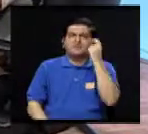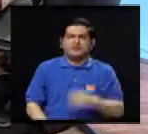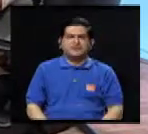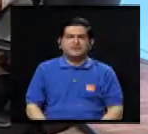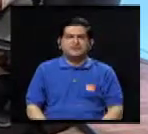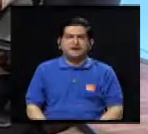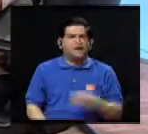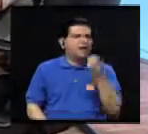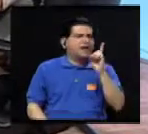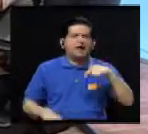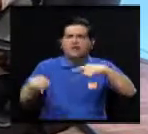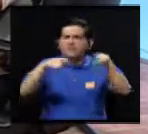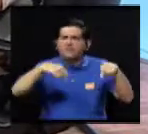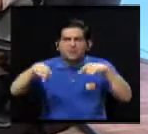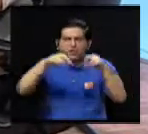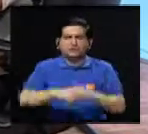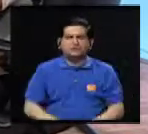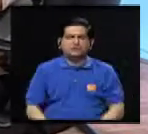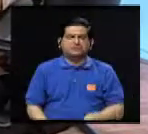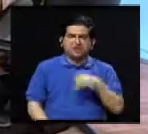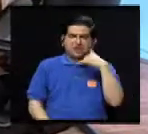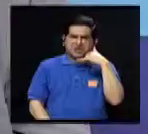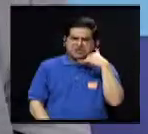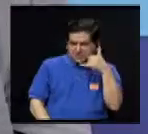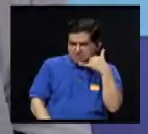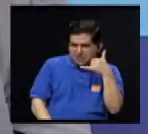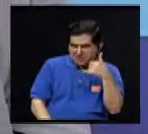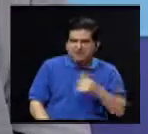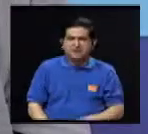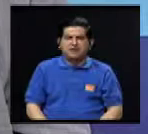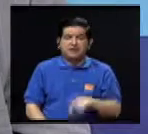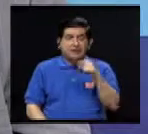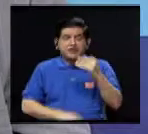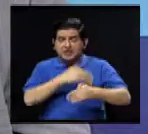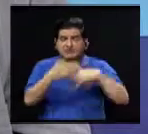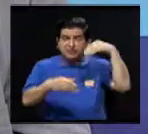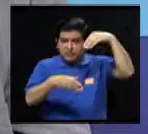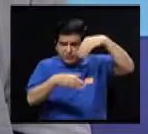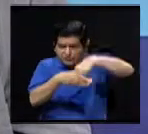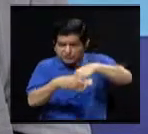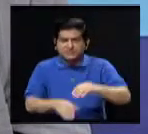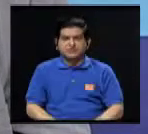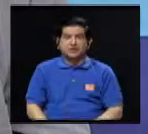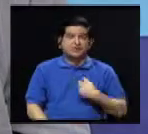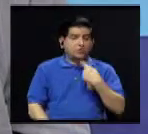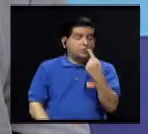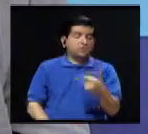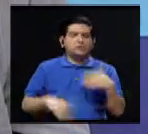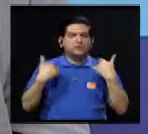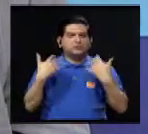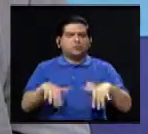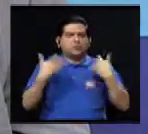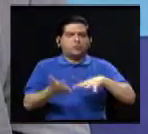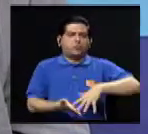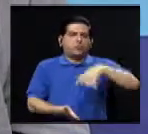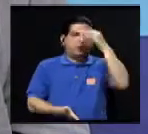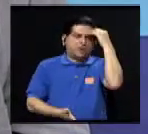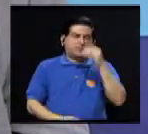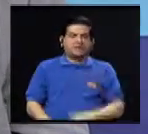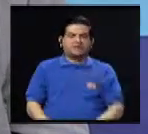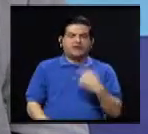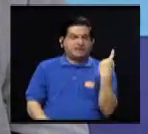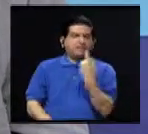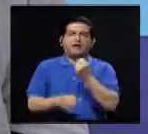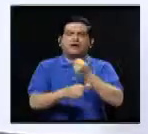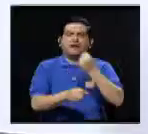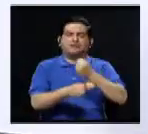dónde queremos grabar, la llamamos, todo este involucramiento, ¿verdad? Que por eso uno dice que uno aprende demasiado de cada trabajo